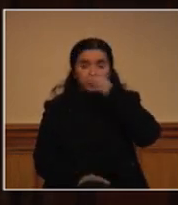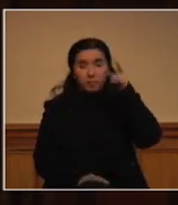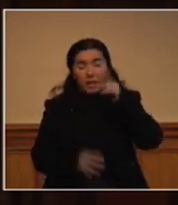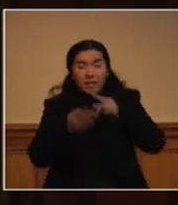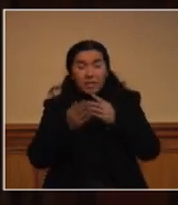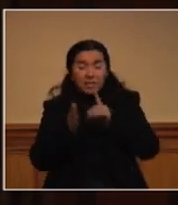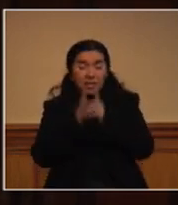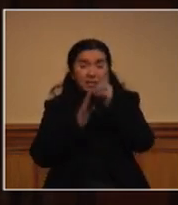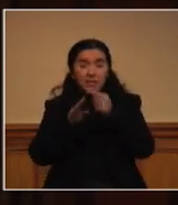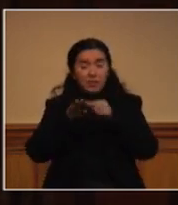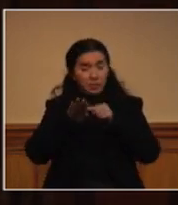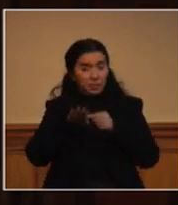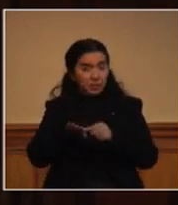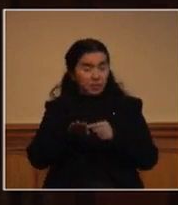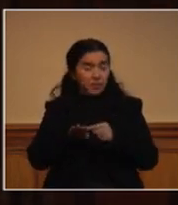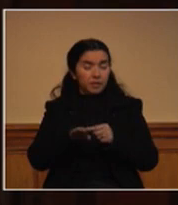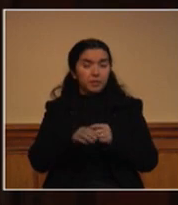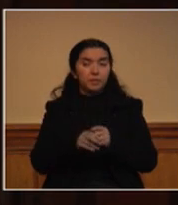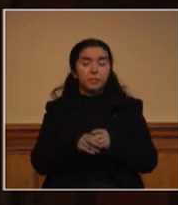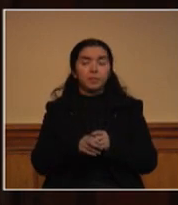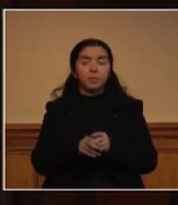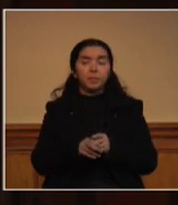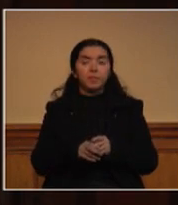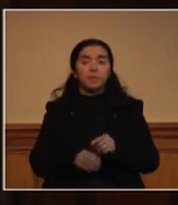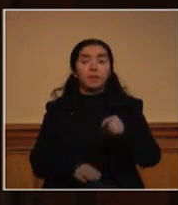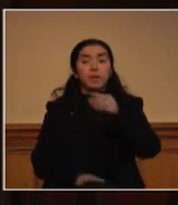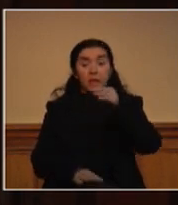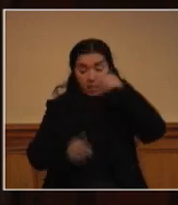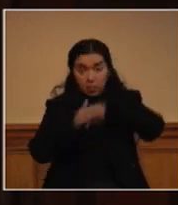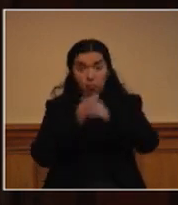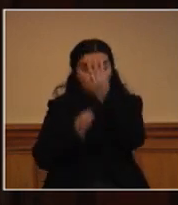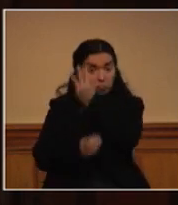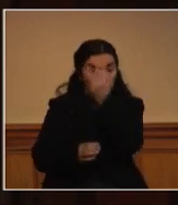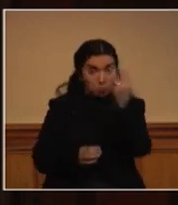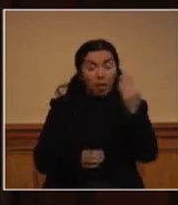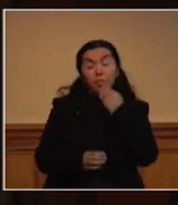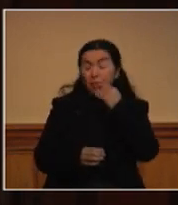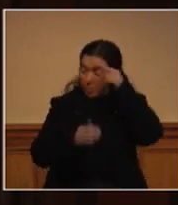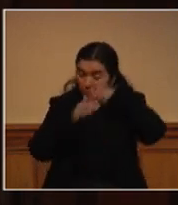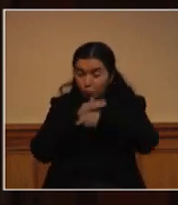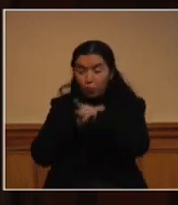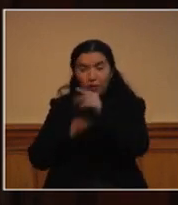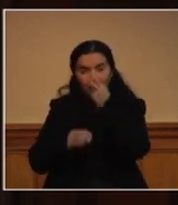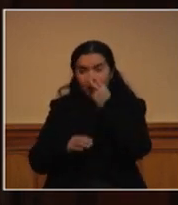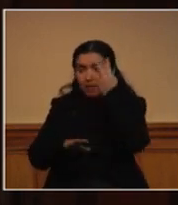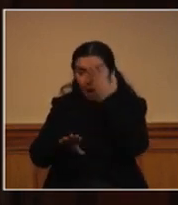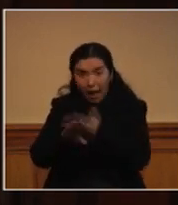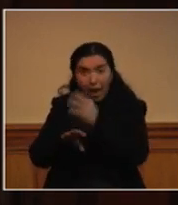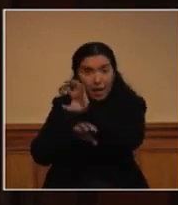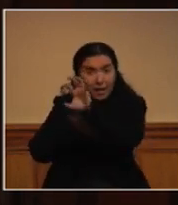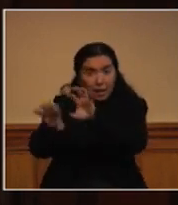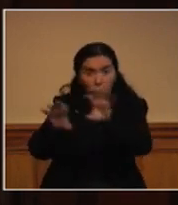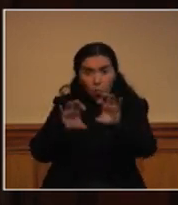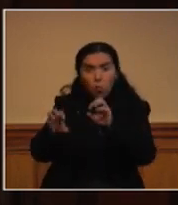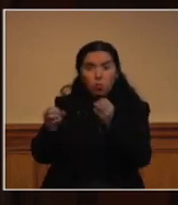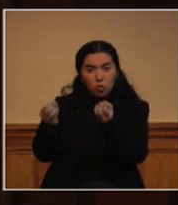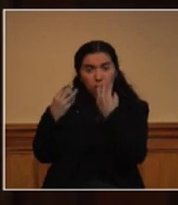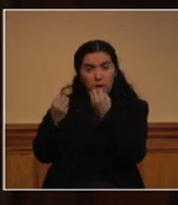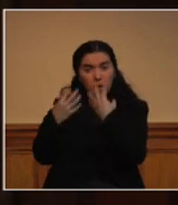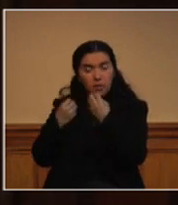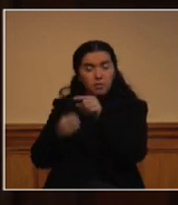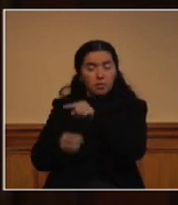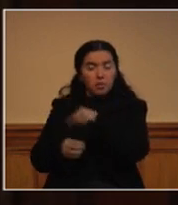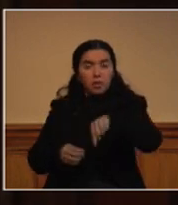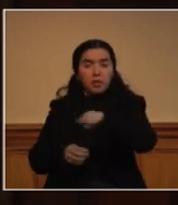con parálisis cerebral, y dentro de su página también podemos encontrar muchos de los recursos de formación que